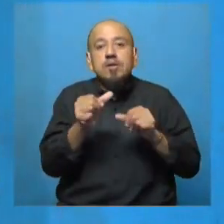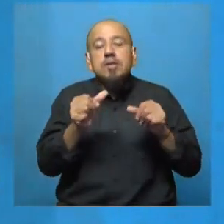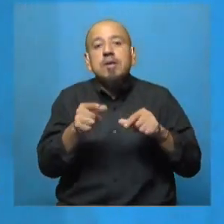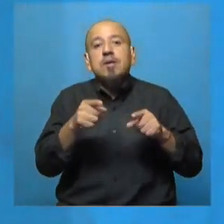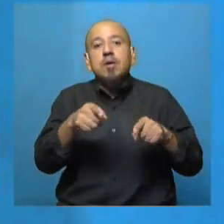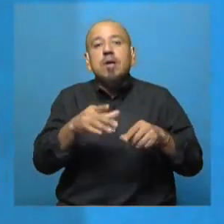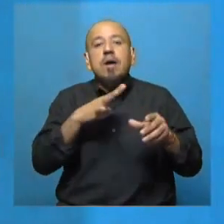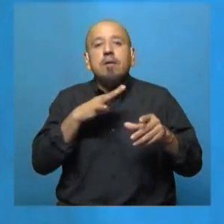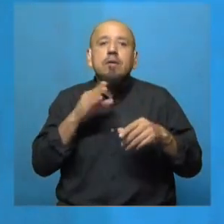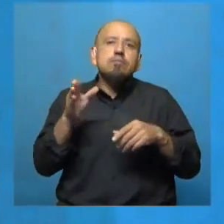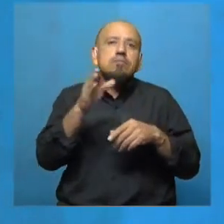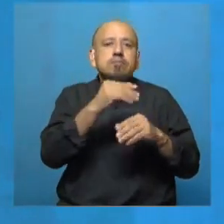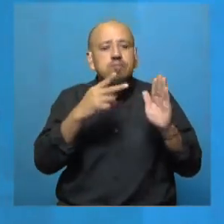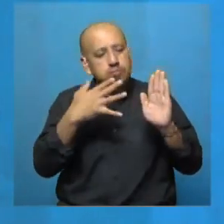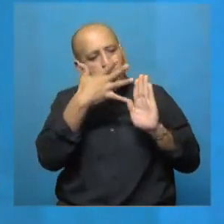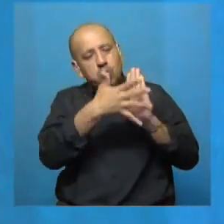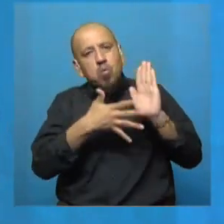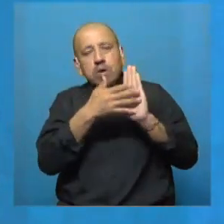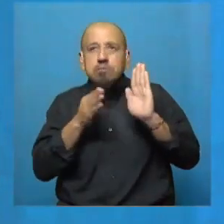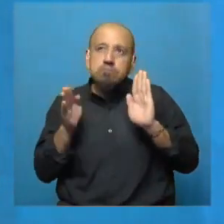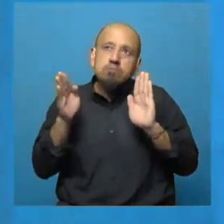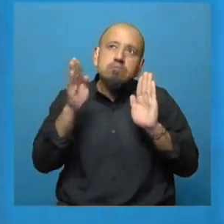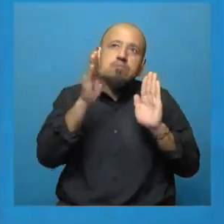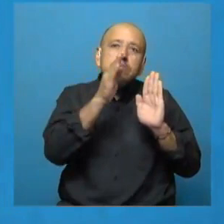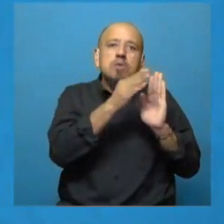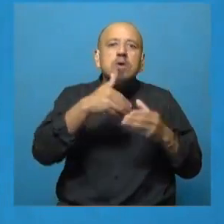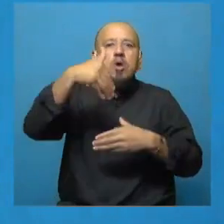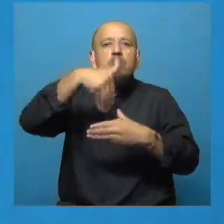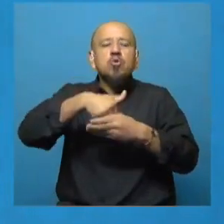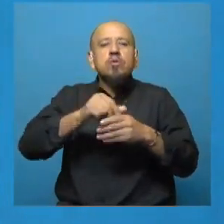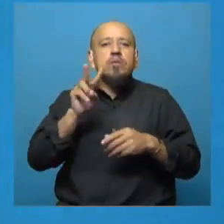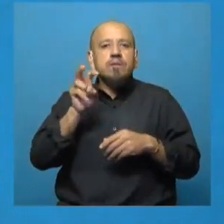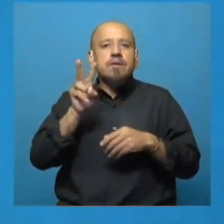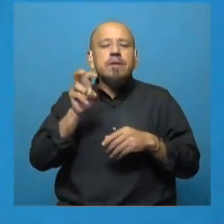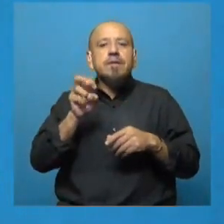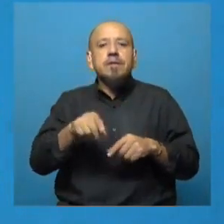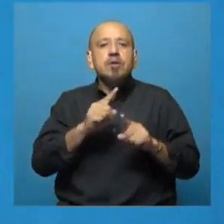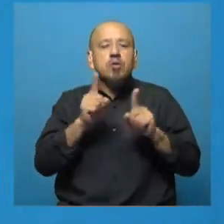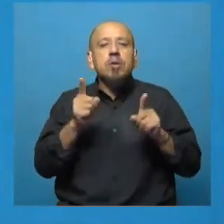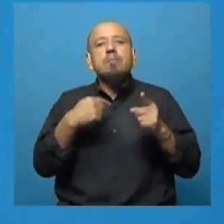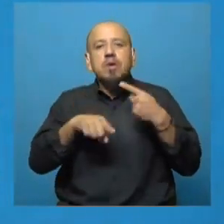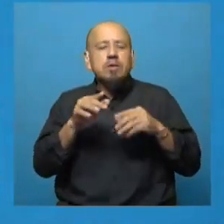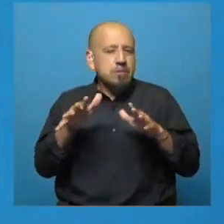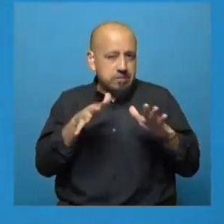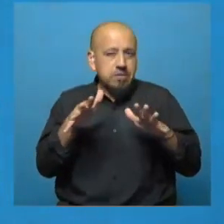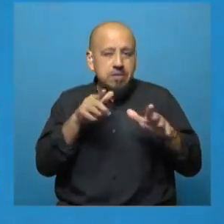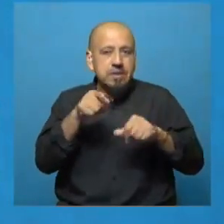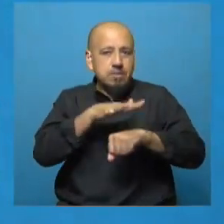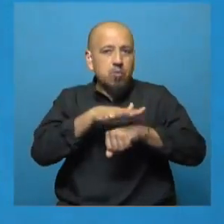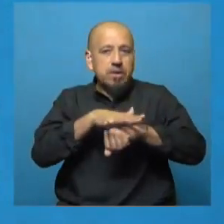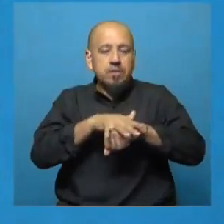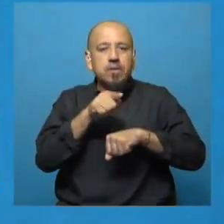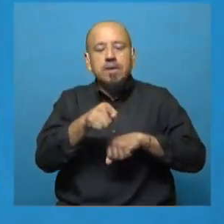un espectáculo que había una gira por el interior la gira del voto verde En aquel momento no era específicamente para el voto verde pero digo es era esa